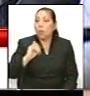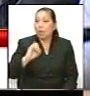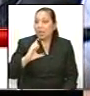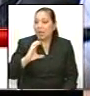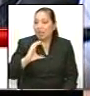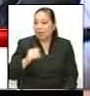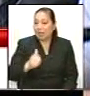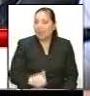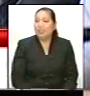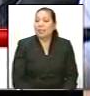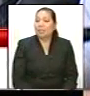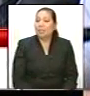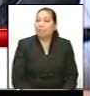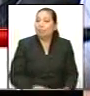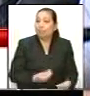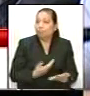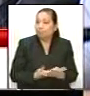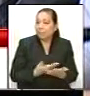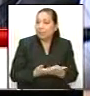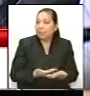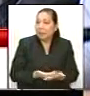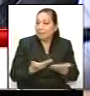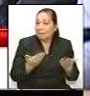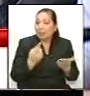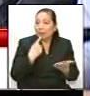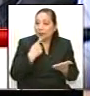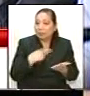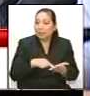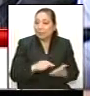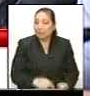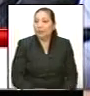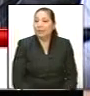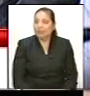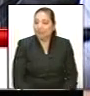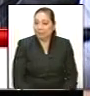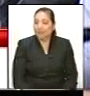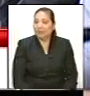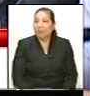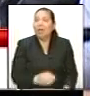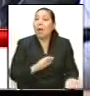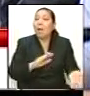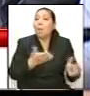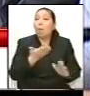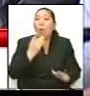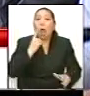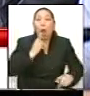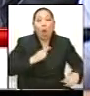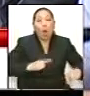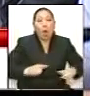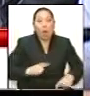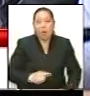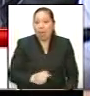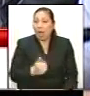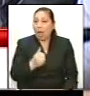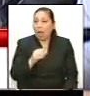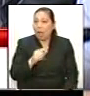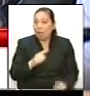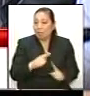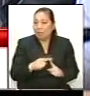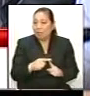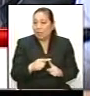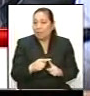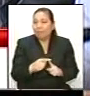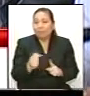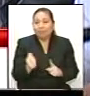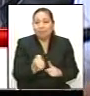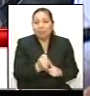a través de su medio de propaganda El Diario, reivindicó, señora Presidenta, la muerte del dirigente auto y atribuyéndose el